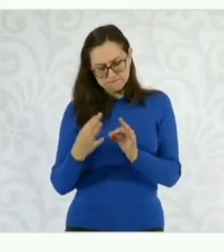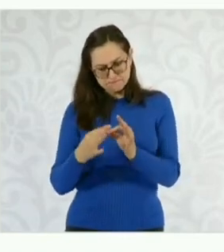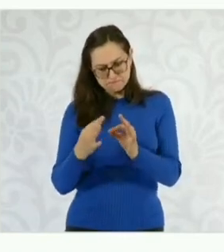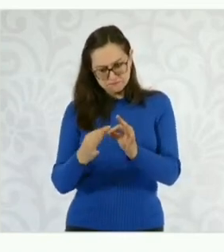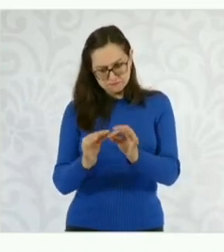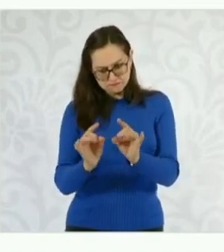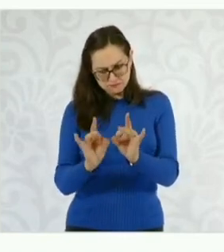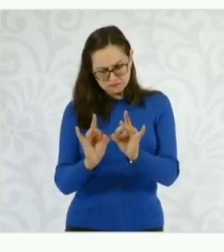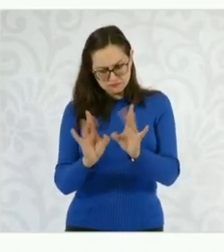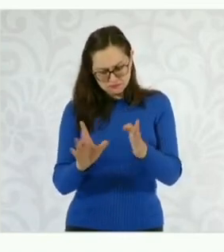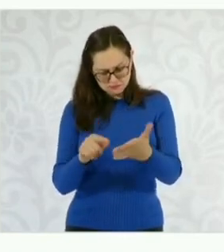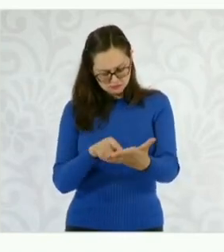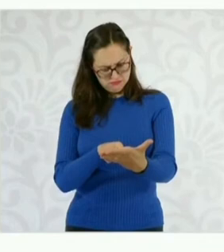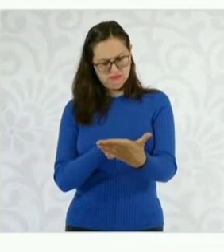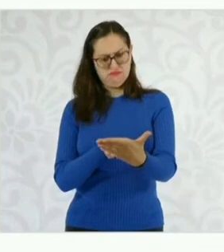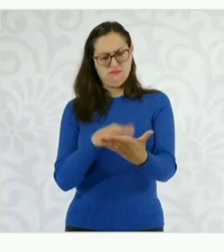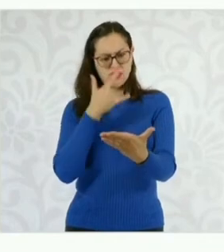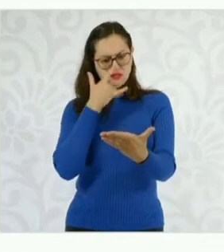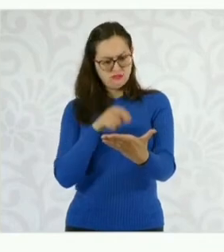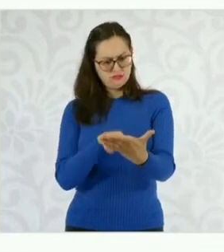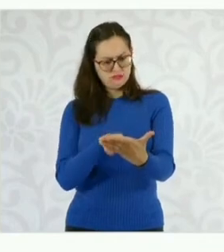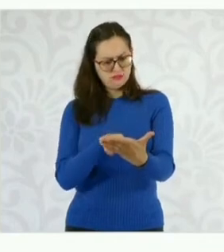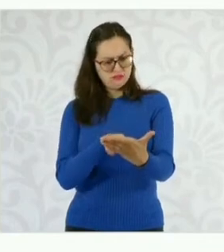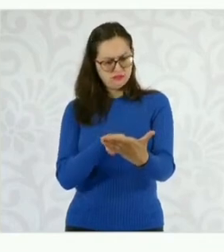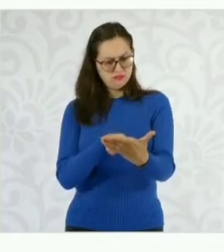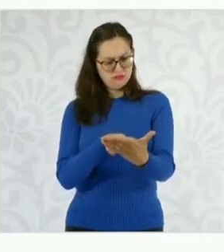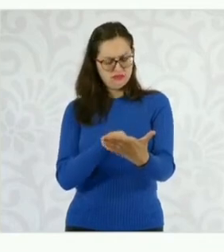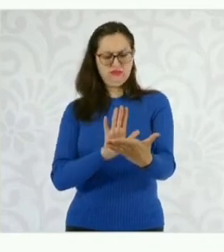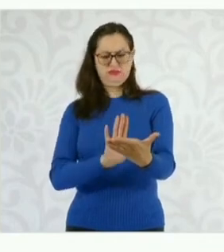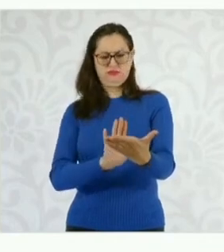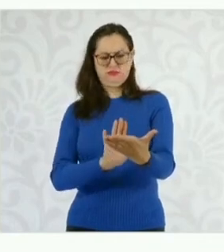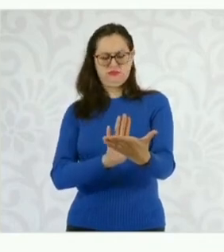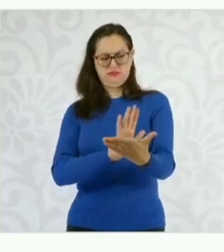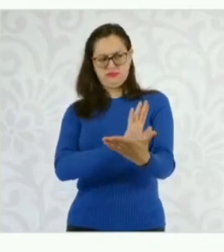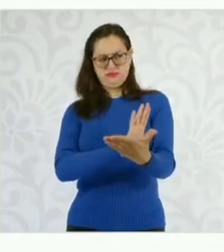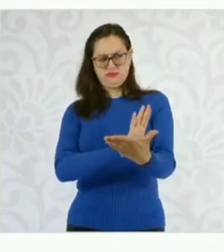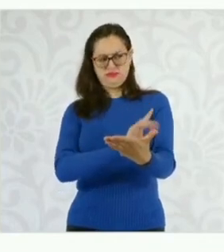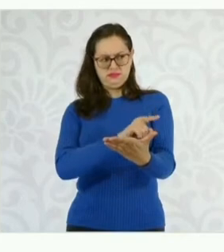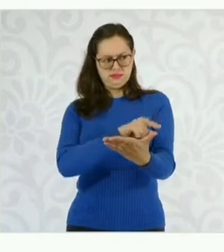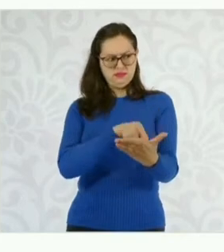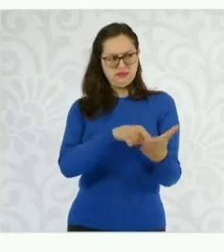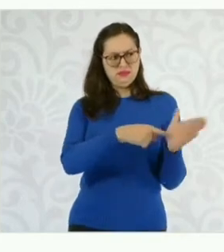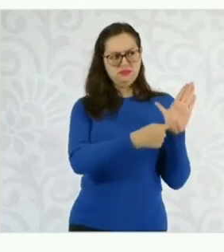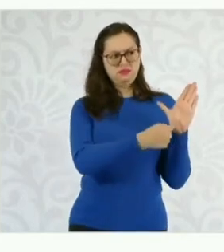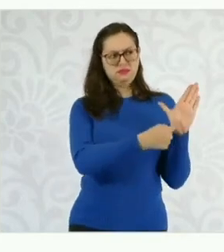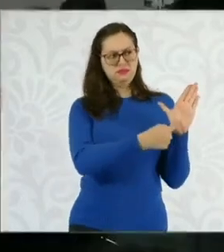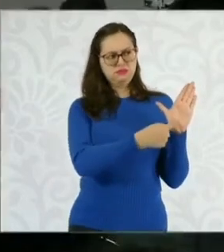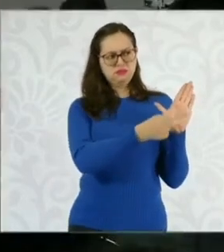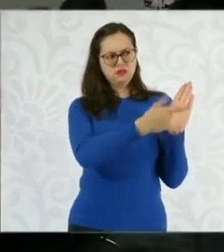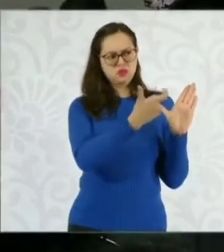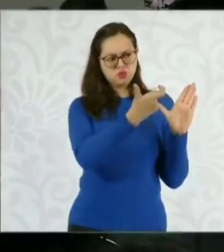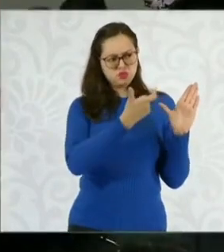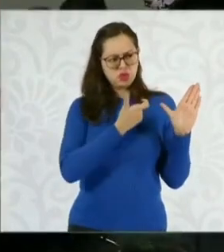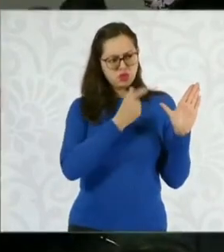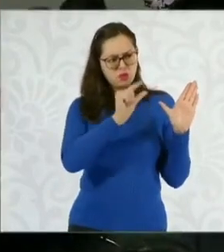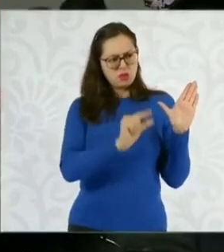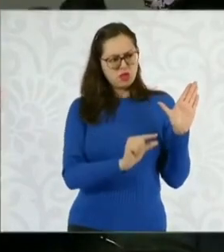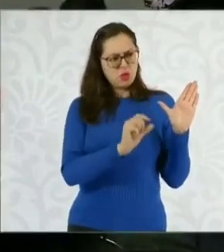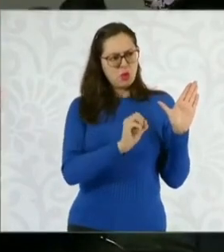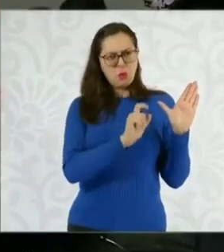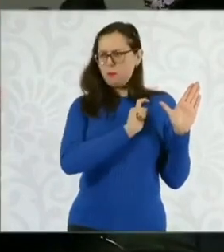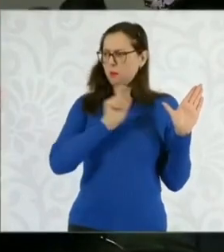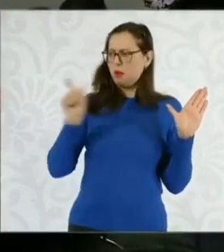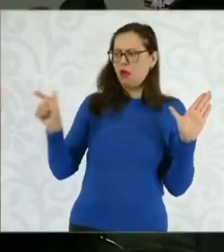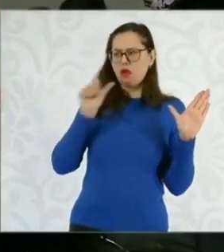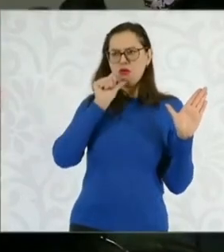denuncien y nos digan, a mí me tienen registrado o en el último mes me registraron con un salario menor o me